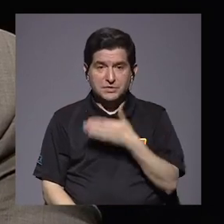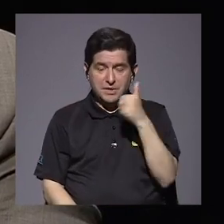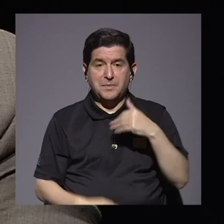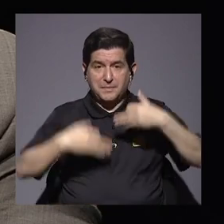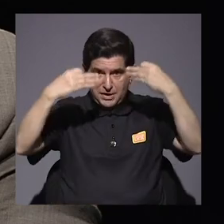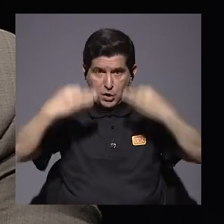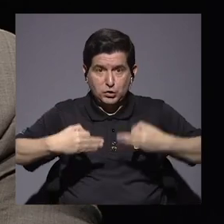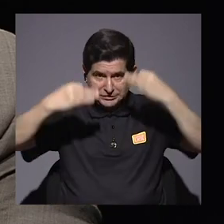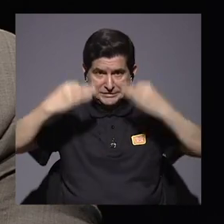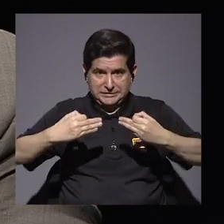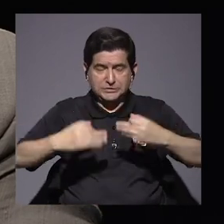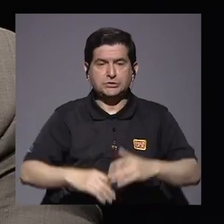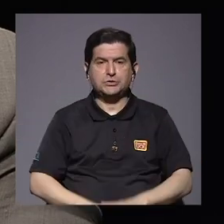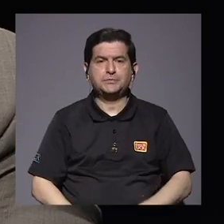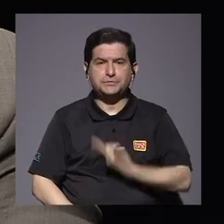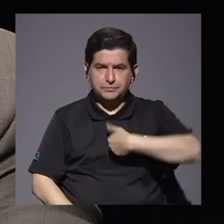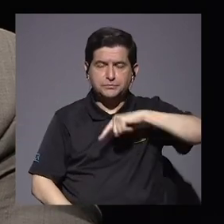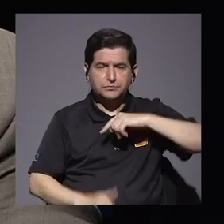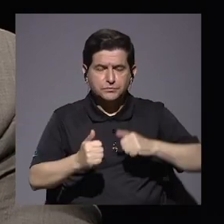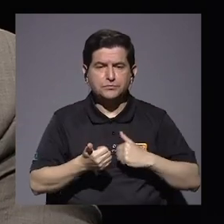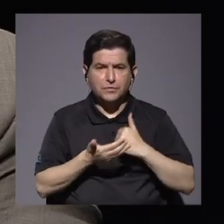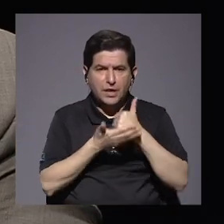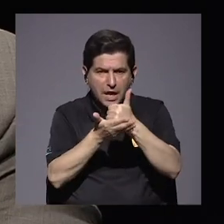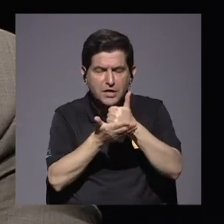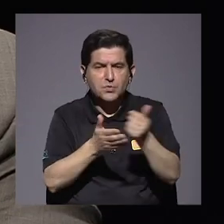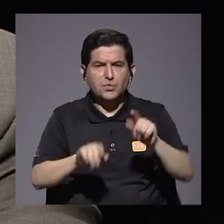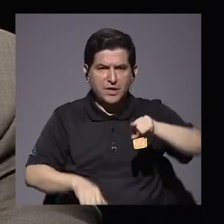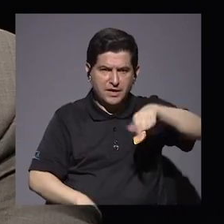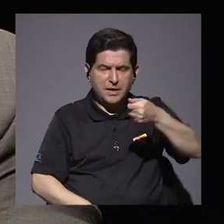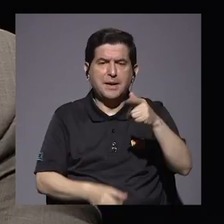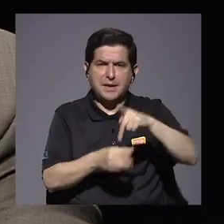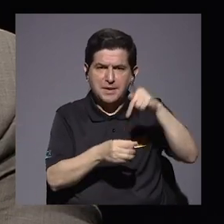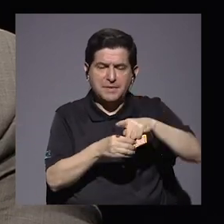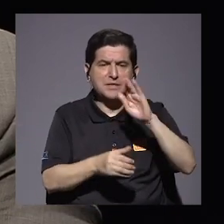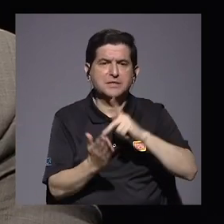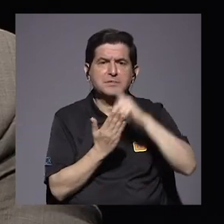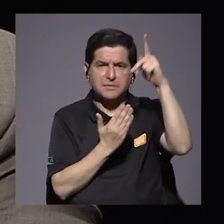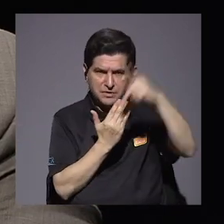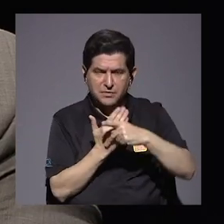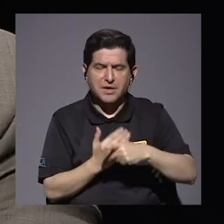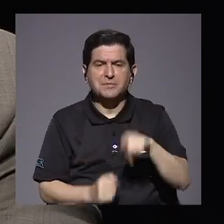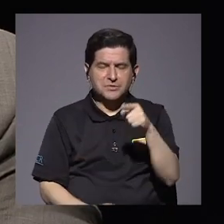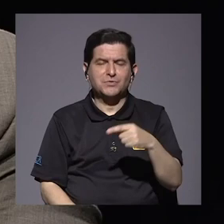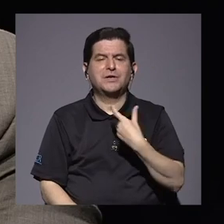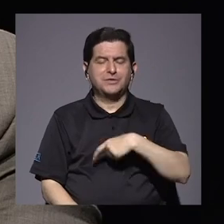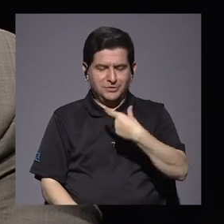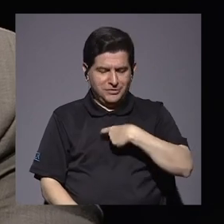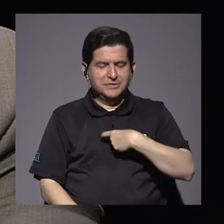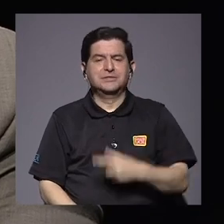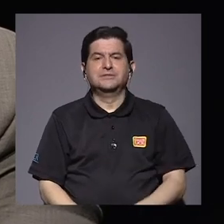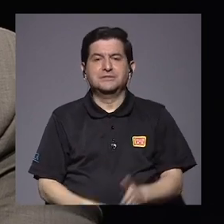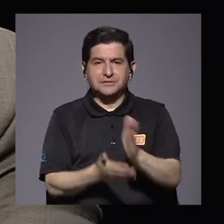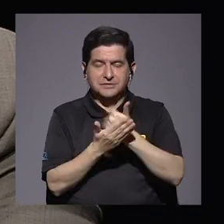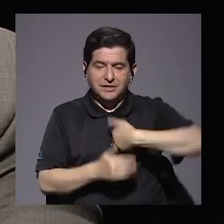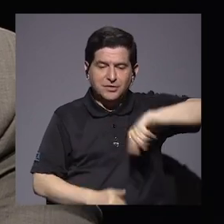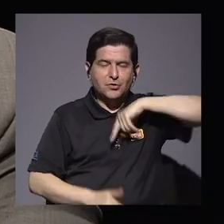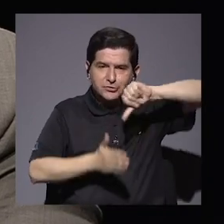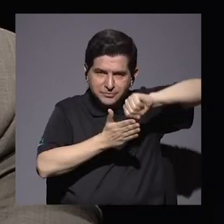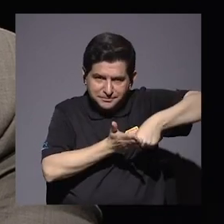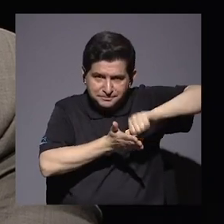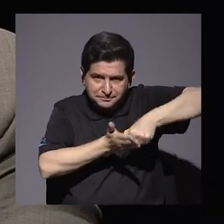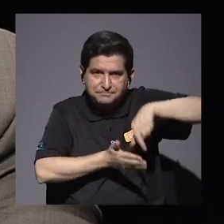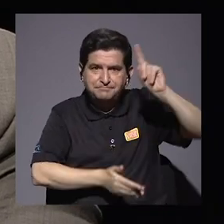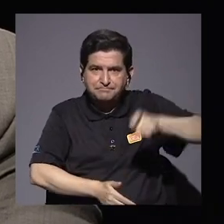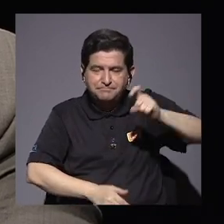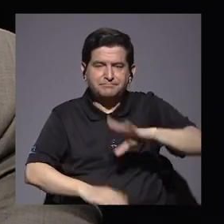en la mejor disposición de asistir al canal y de participar de sus programas cuando lo tenga bien. Si algo hemos